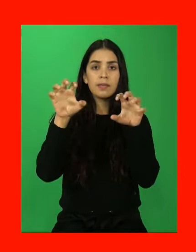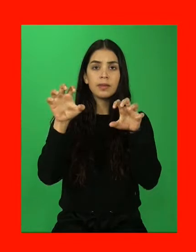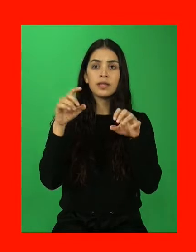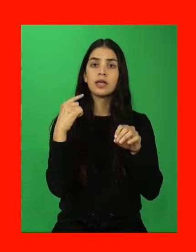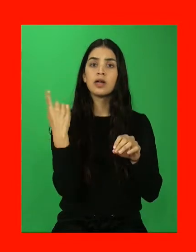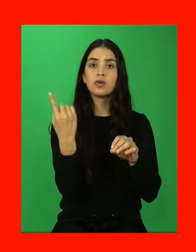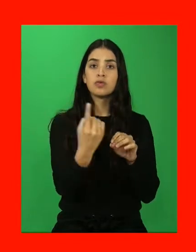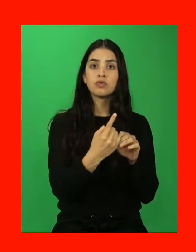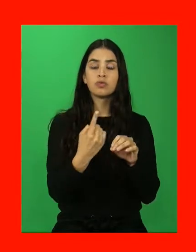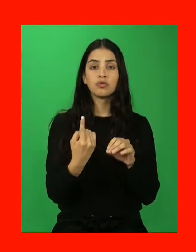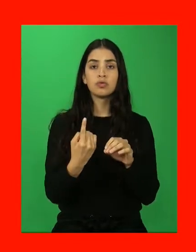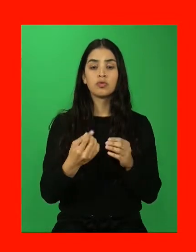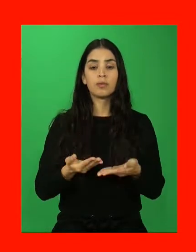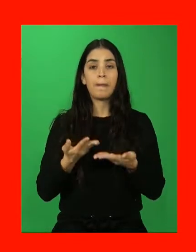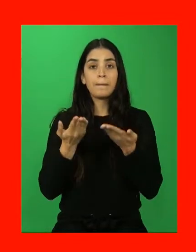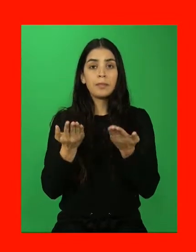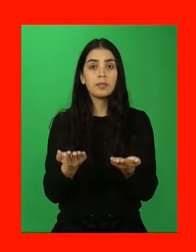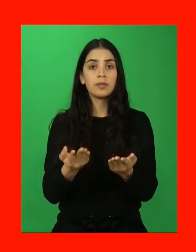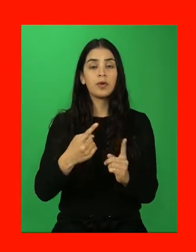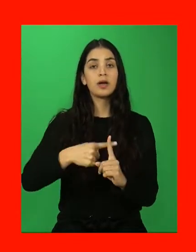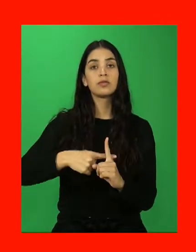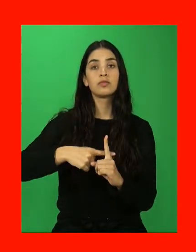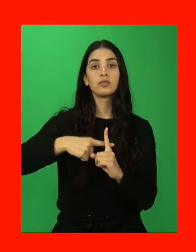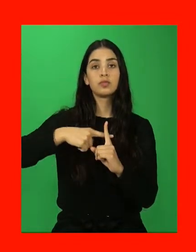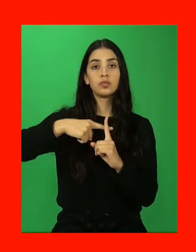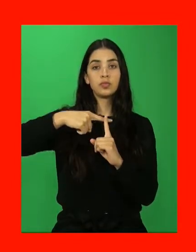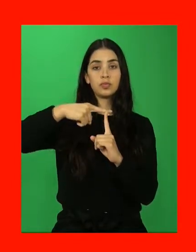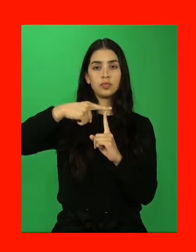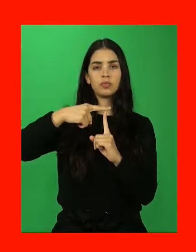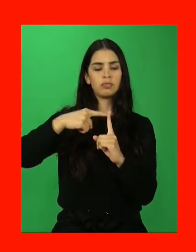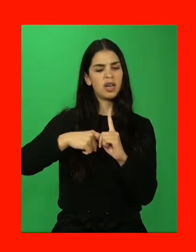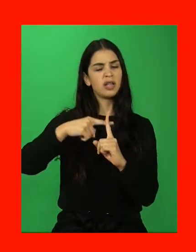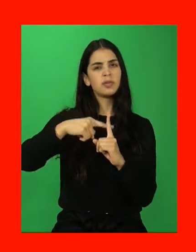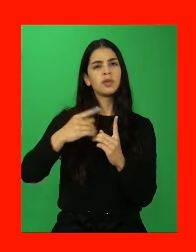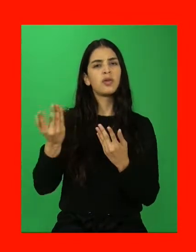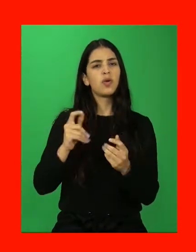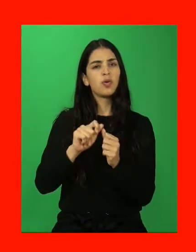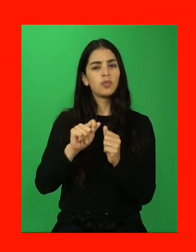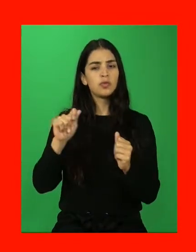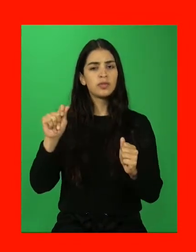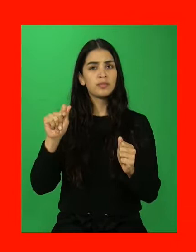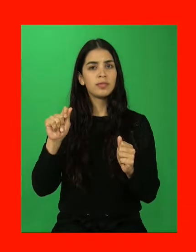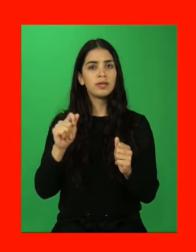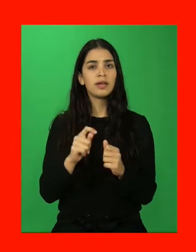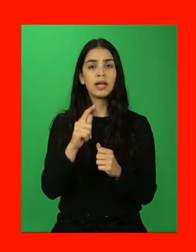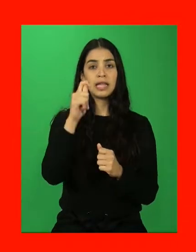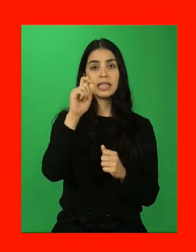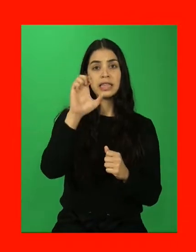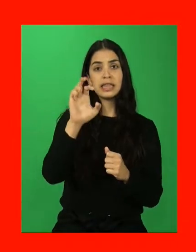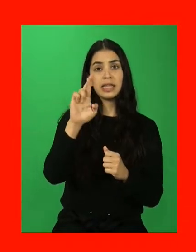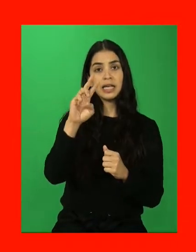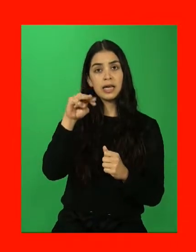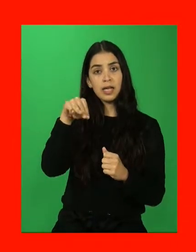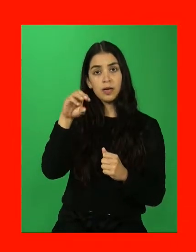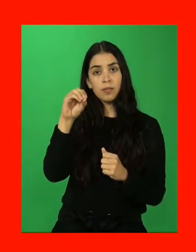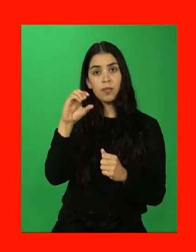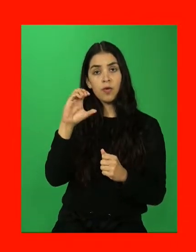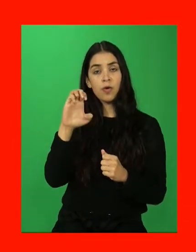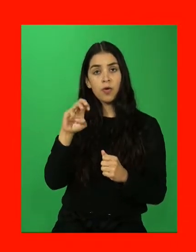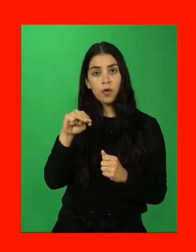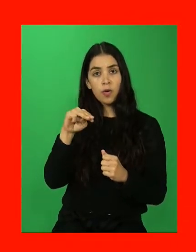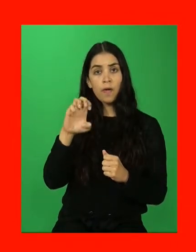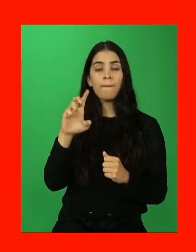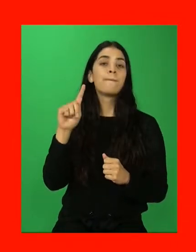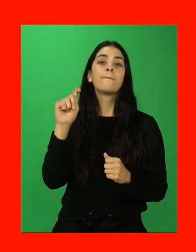a temperatura. La temperatura se mide con un instrumento llamado termómetro y